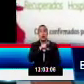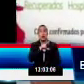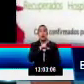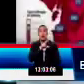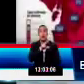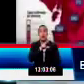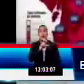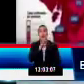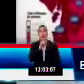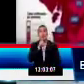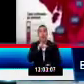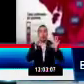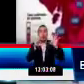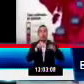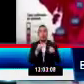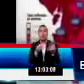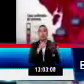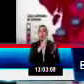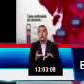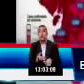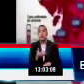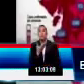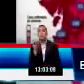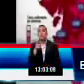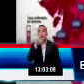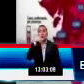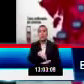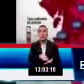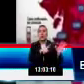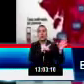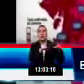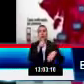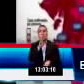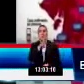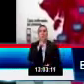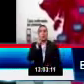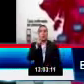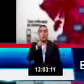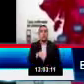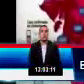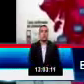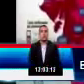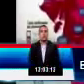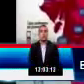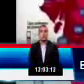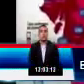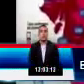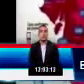14.438 contagiados. El número de fallecidos se ubica a 3.642.